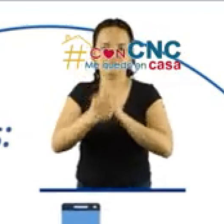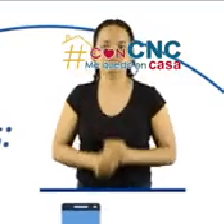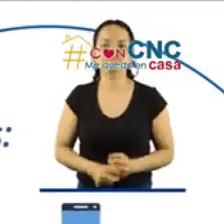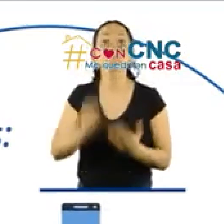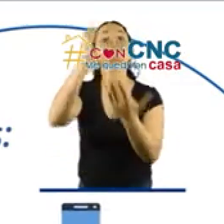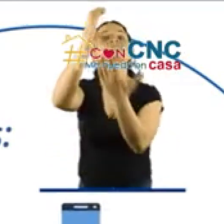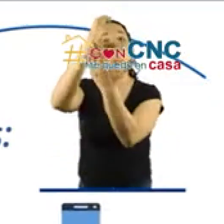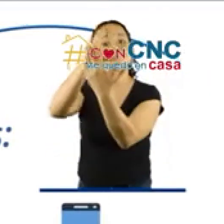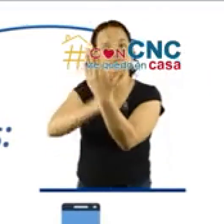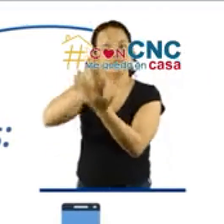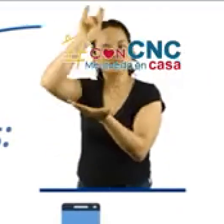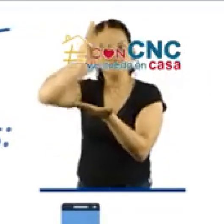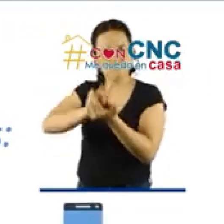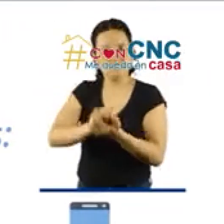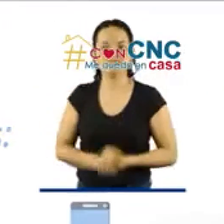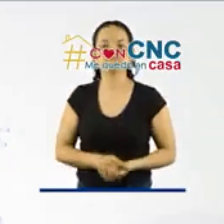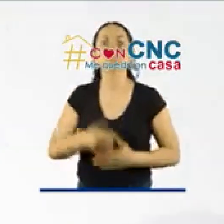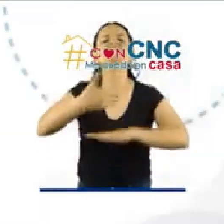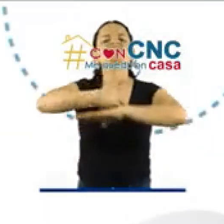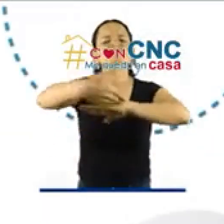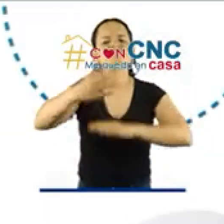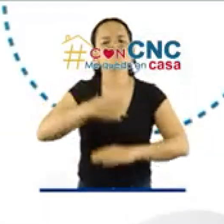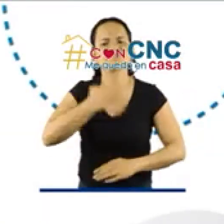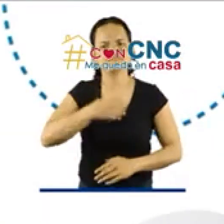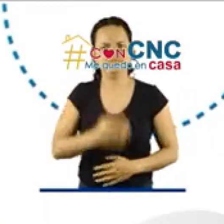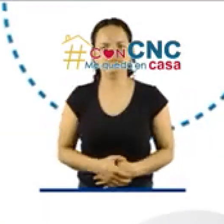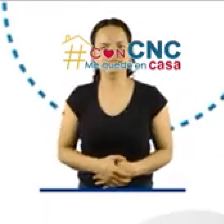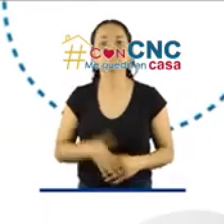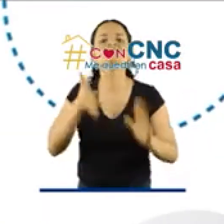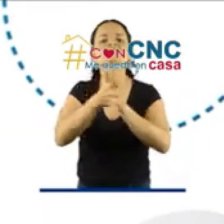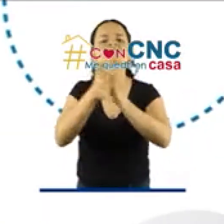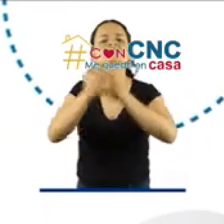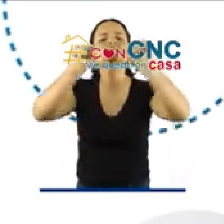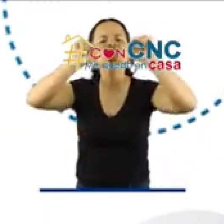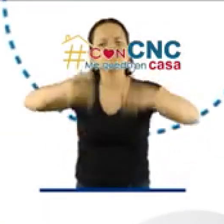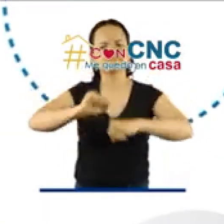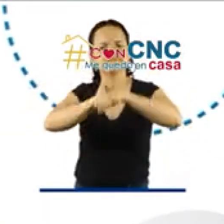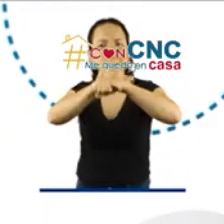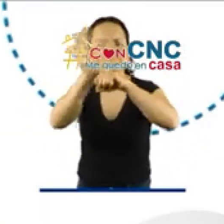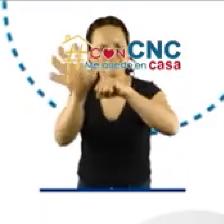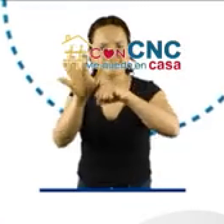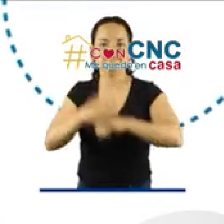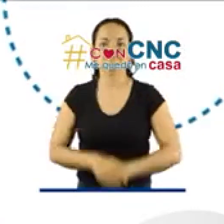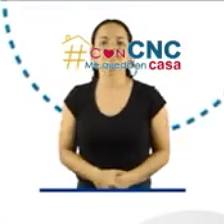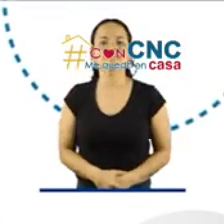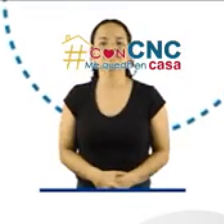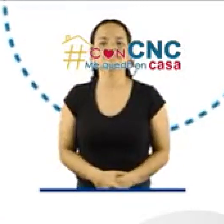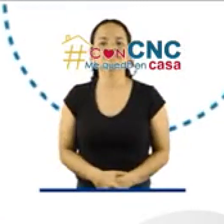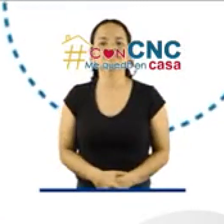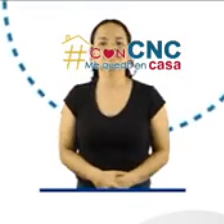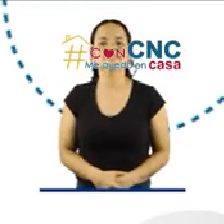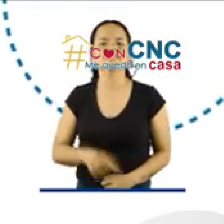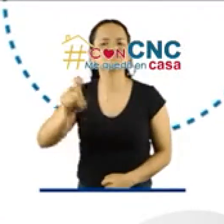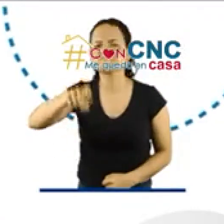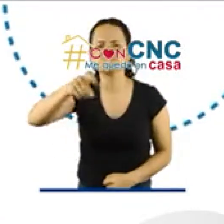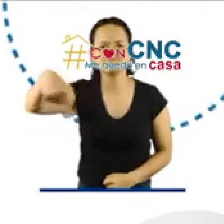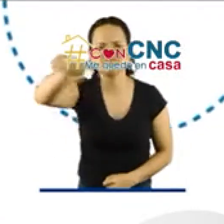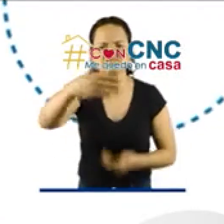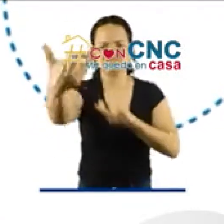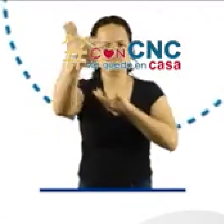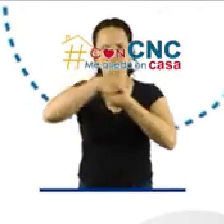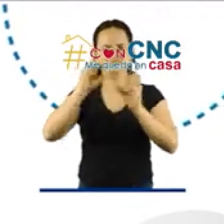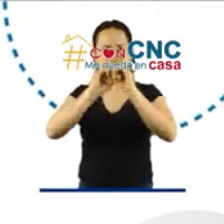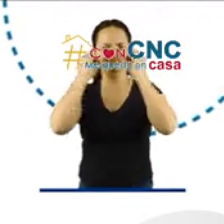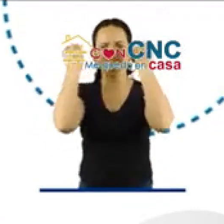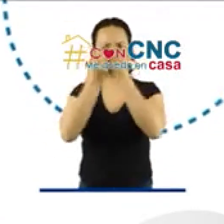gestionar PQRS y acceder a información general sobre COVID-19. Ya no hay necesidad